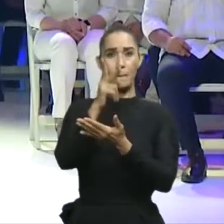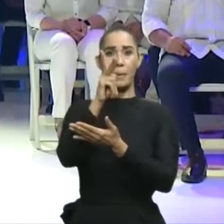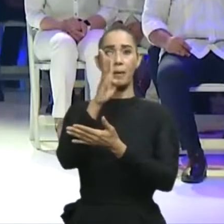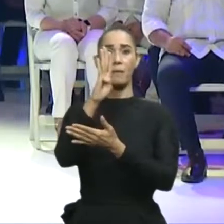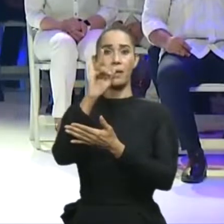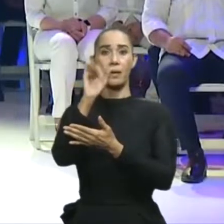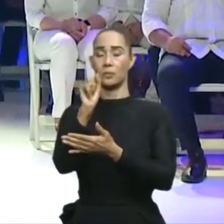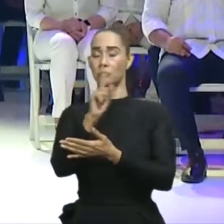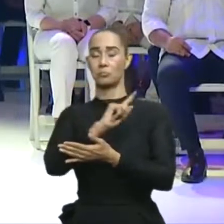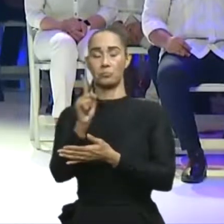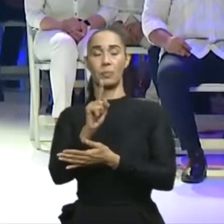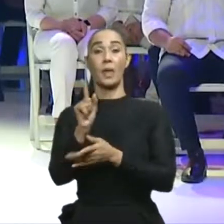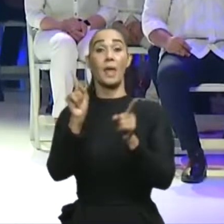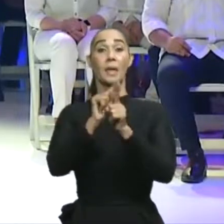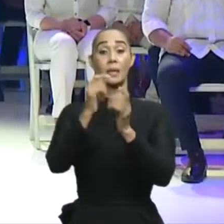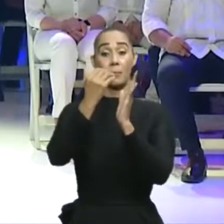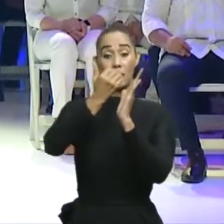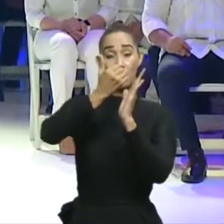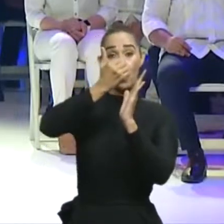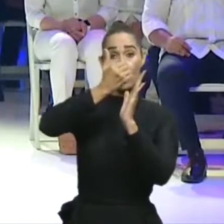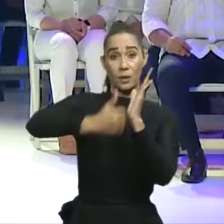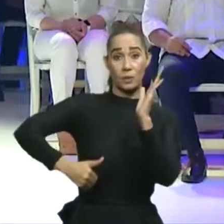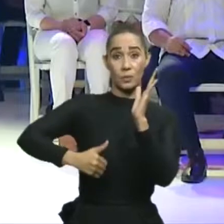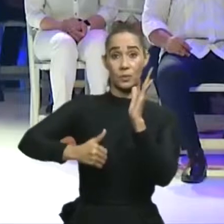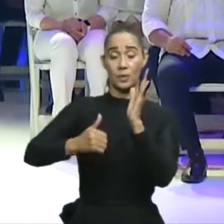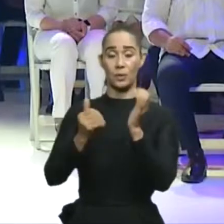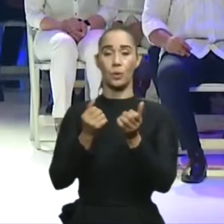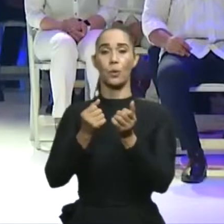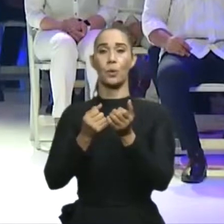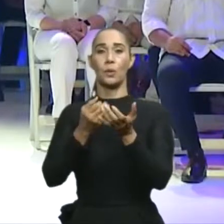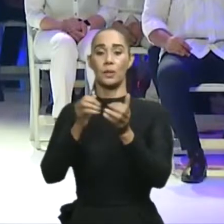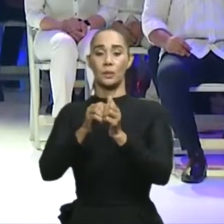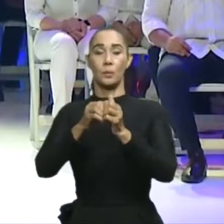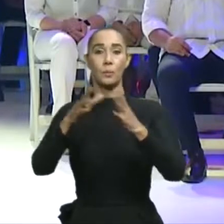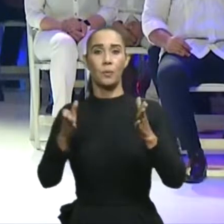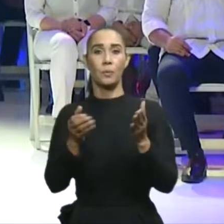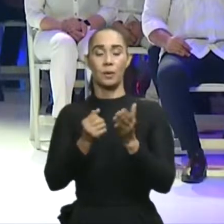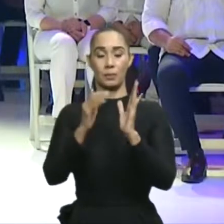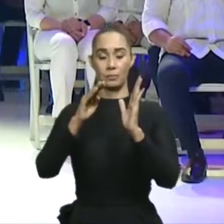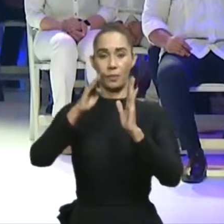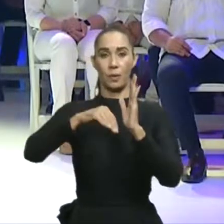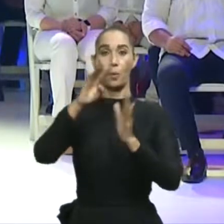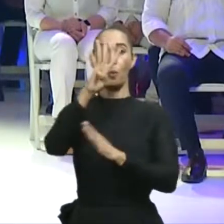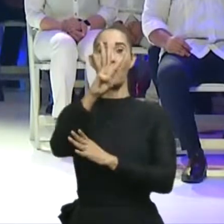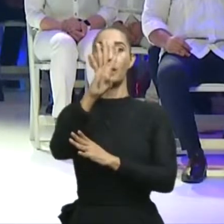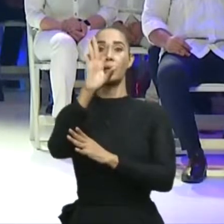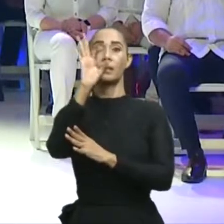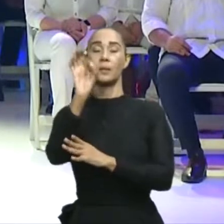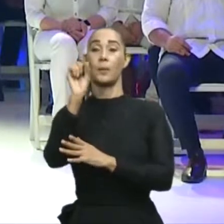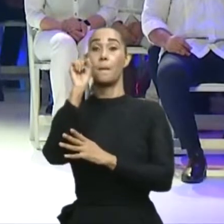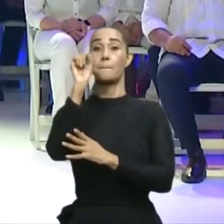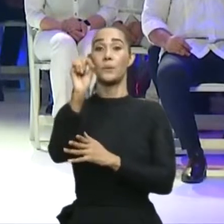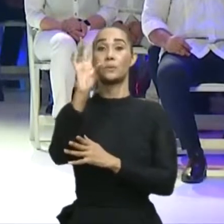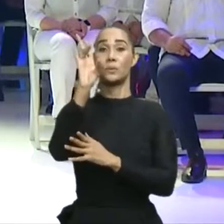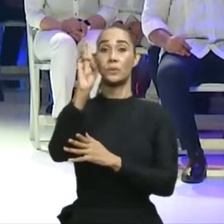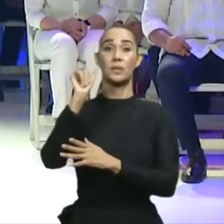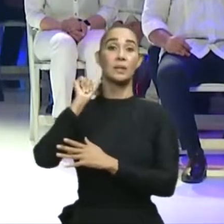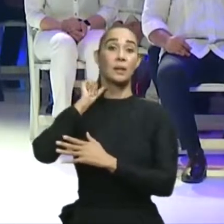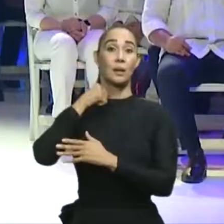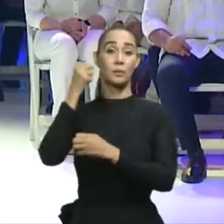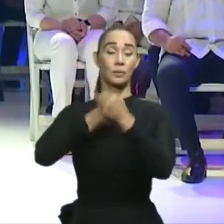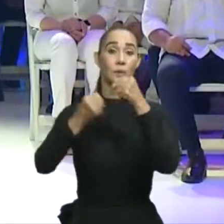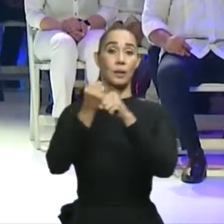aún con una reducción de la deuda del sector público no financiero que ha bajado del 49.7 en agosto del